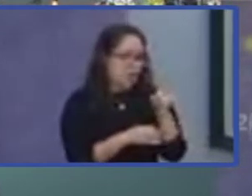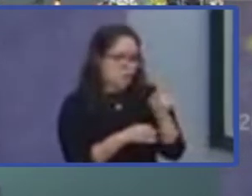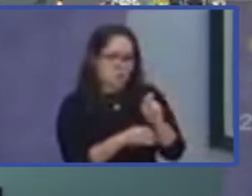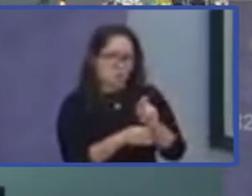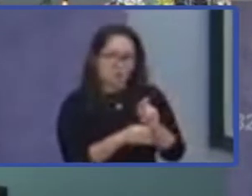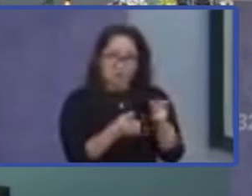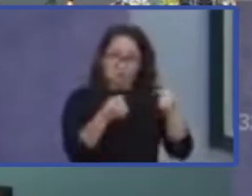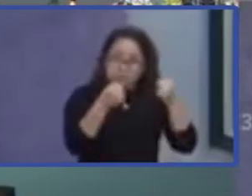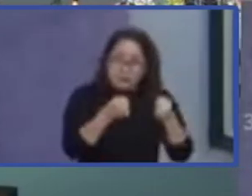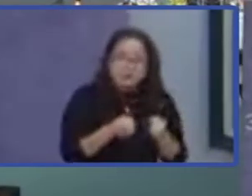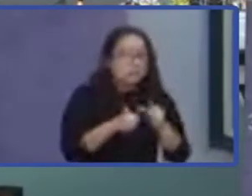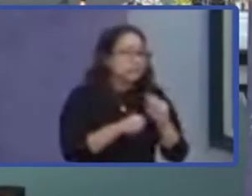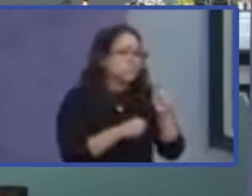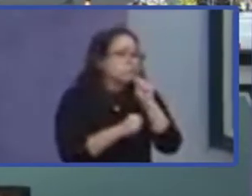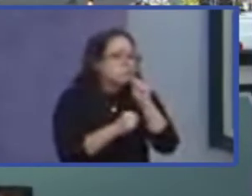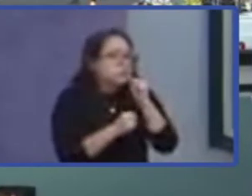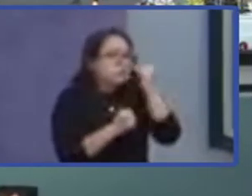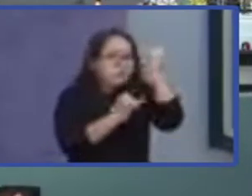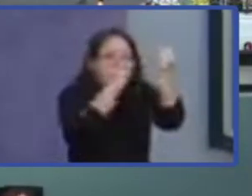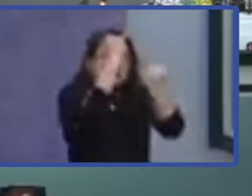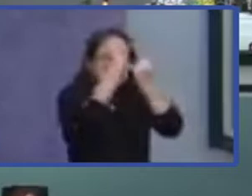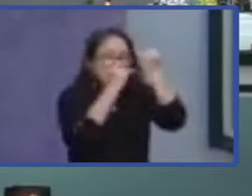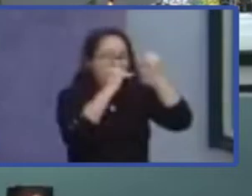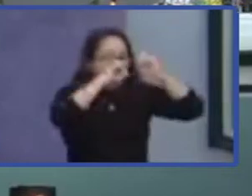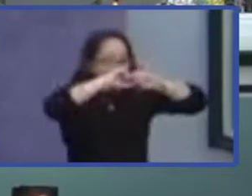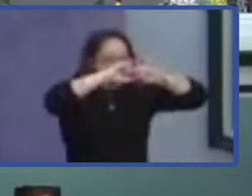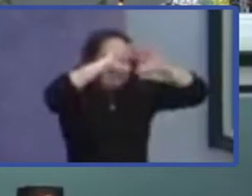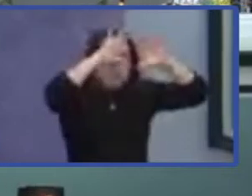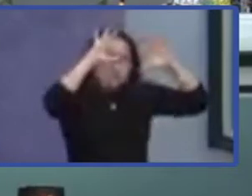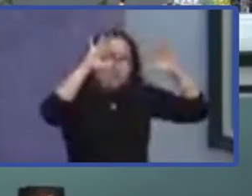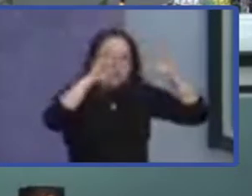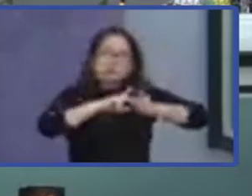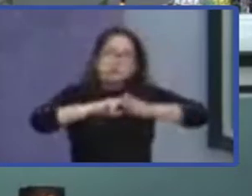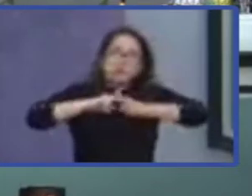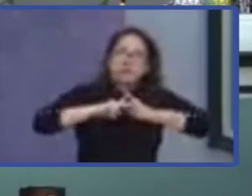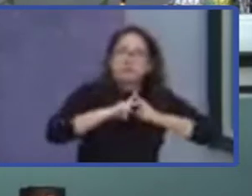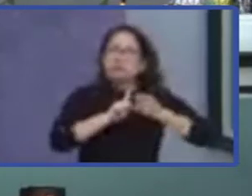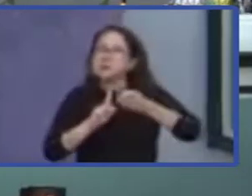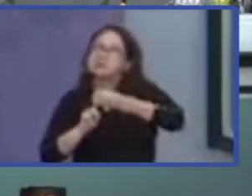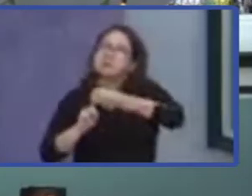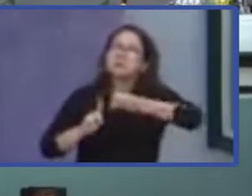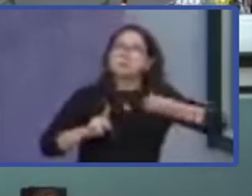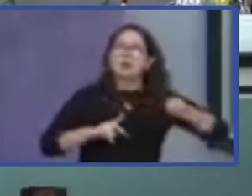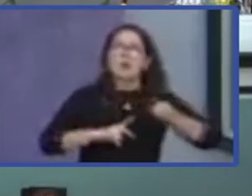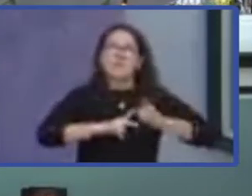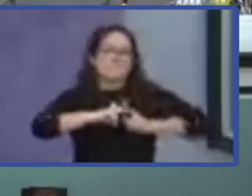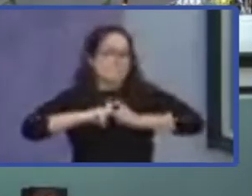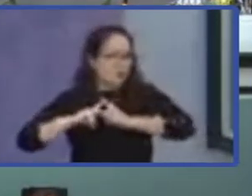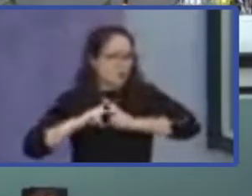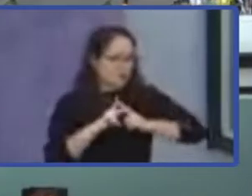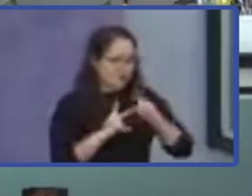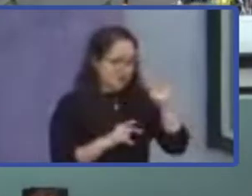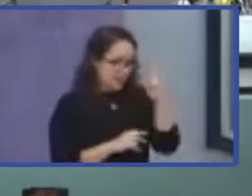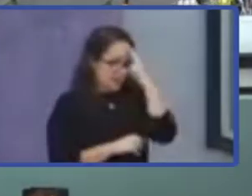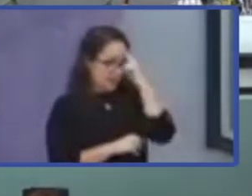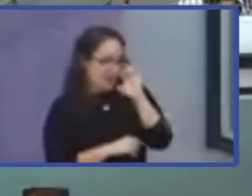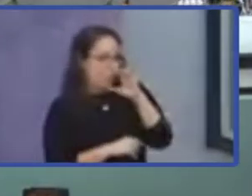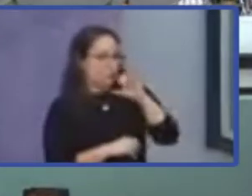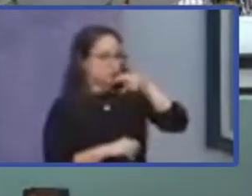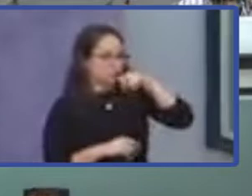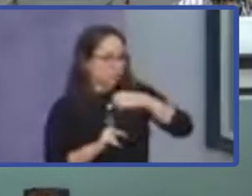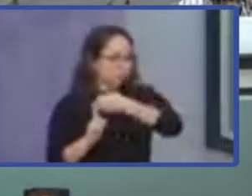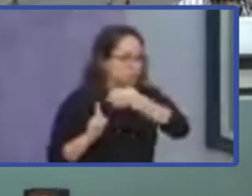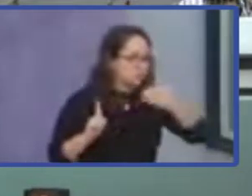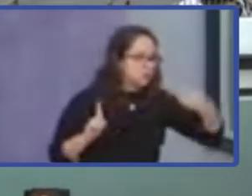estas son representaciones que se obtienen de ecuaciones de matemáticas. pone una ecuación matemática en una computadora y se